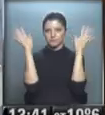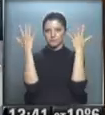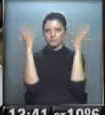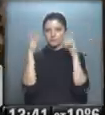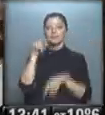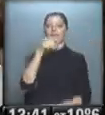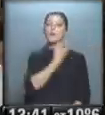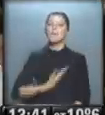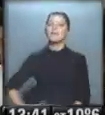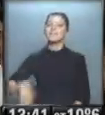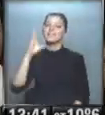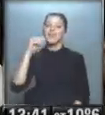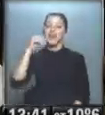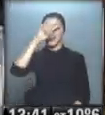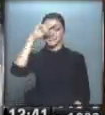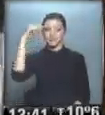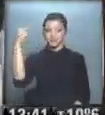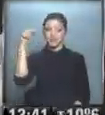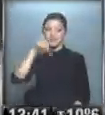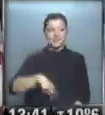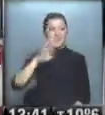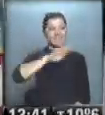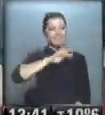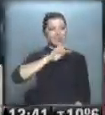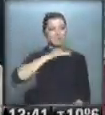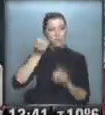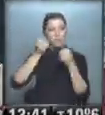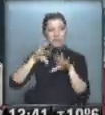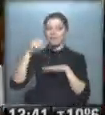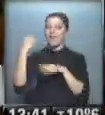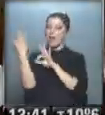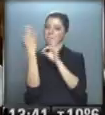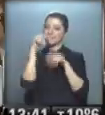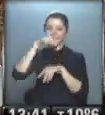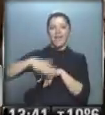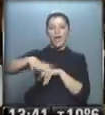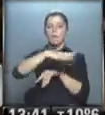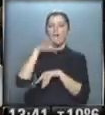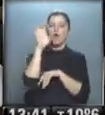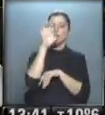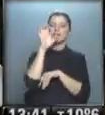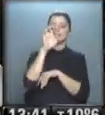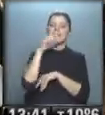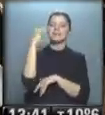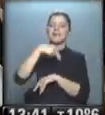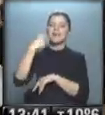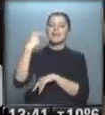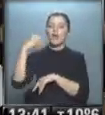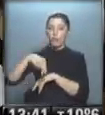la señora presidenta de la nación preside este acto en el marco de la visita a la provincia de Santa